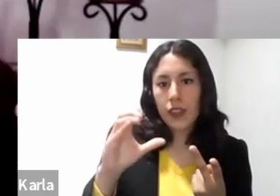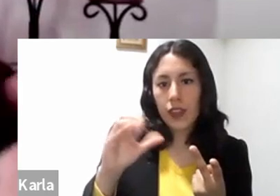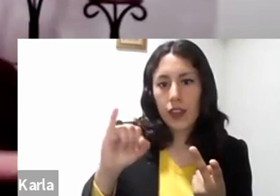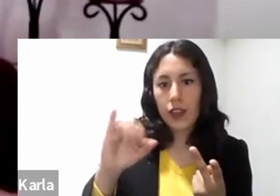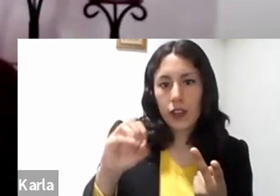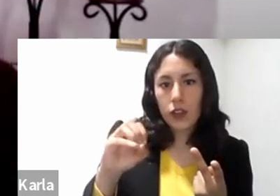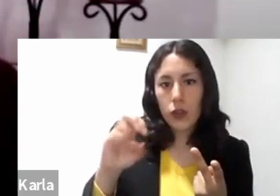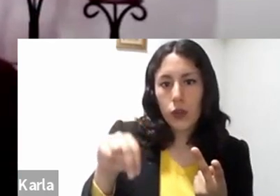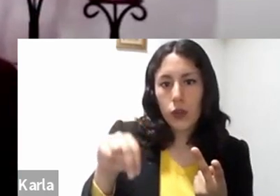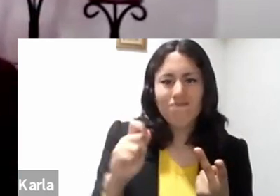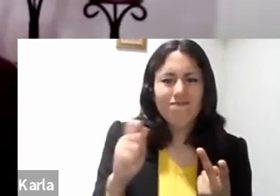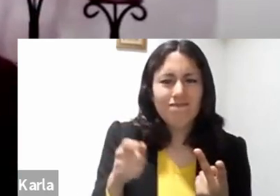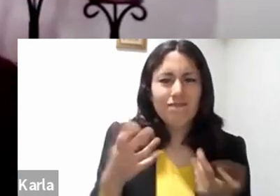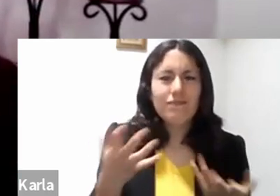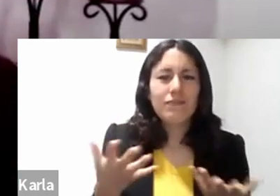de meditación